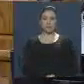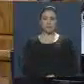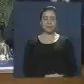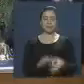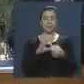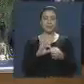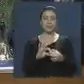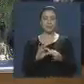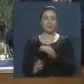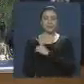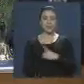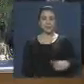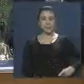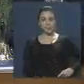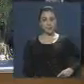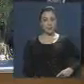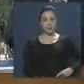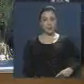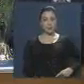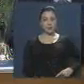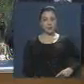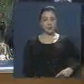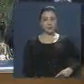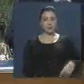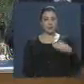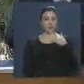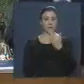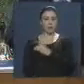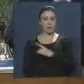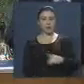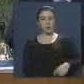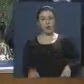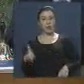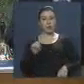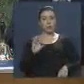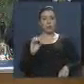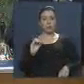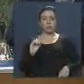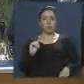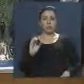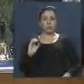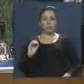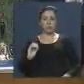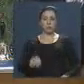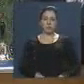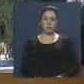Muchas gracias, estimado diputado. A continuación, tiene la palabra el diputado Leonardo Soto.